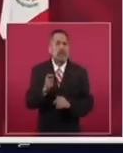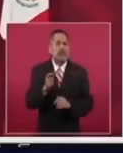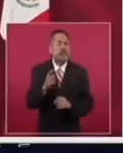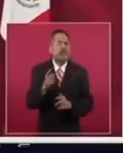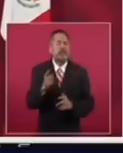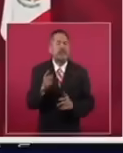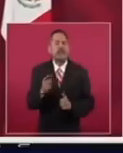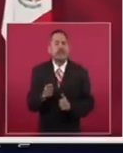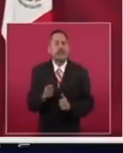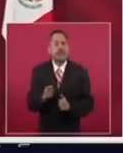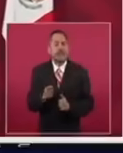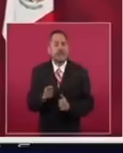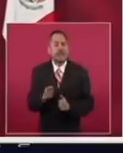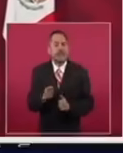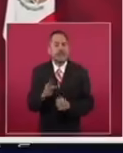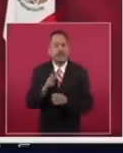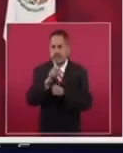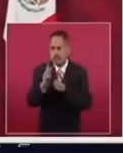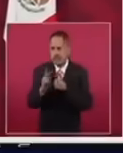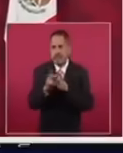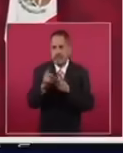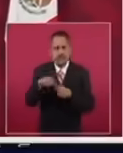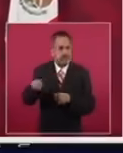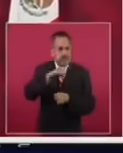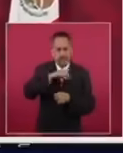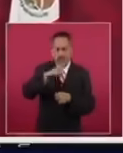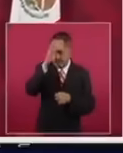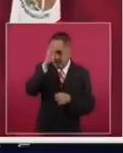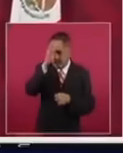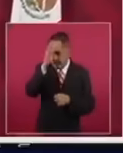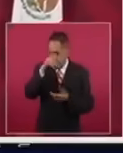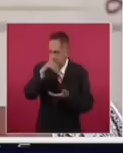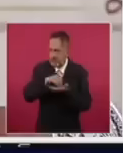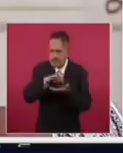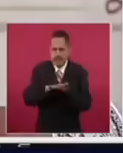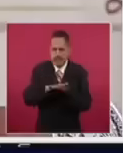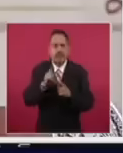todo un acuerdo que